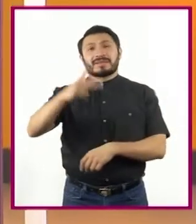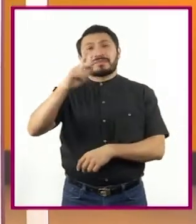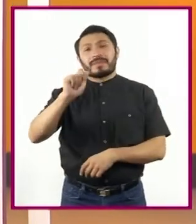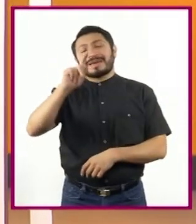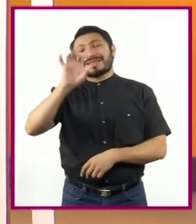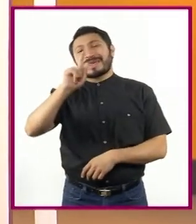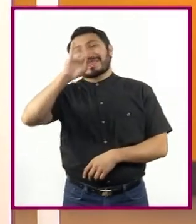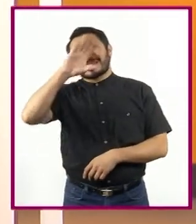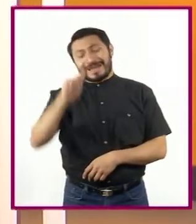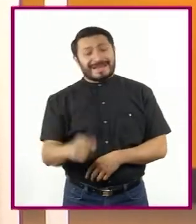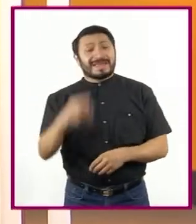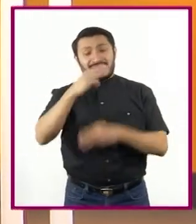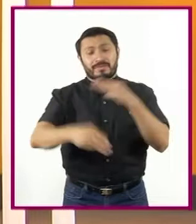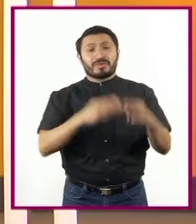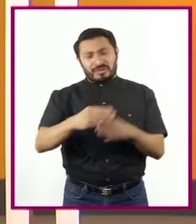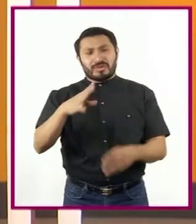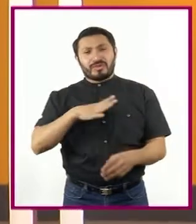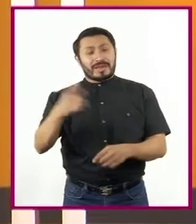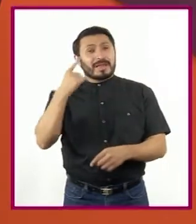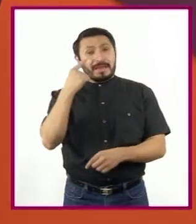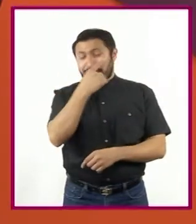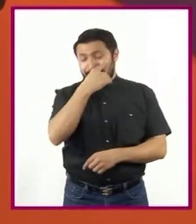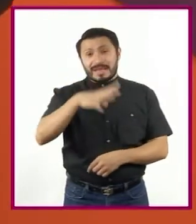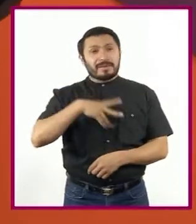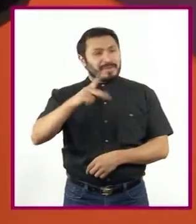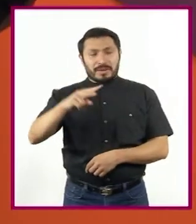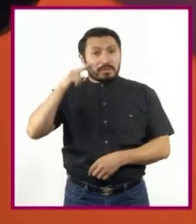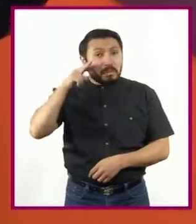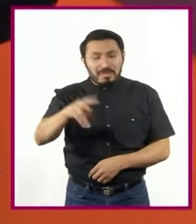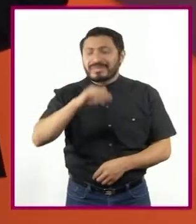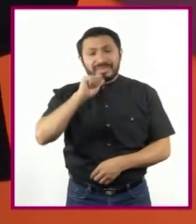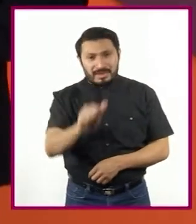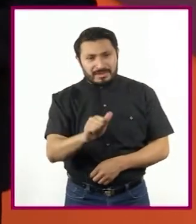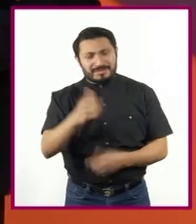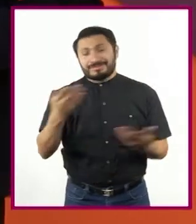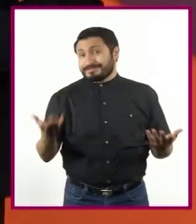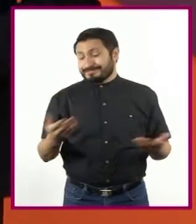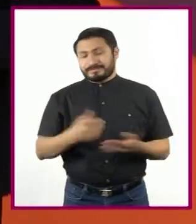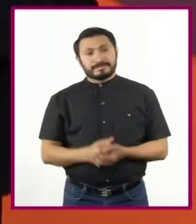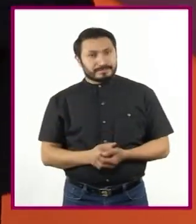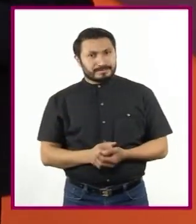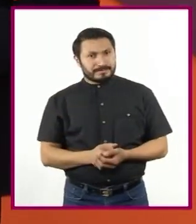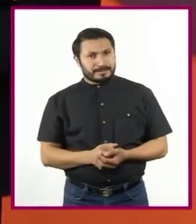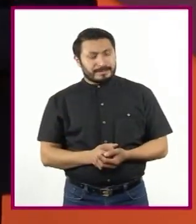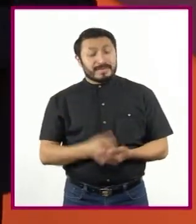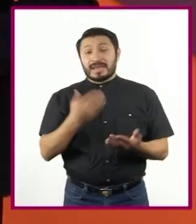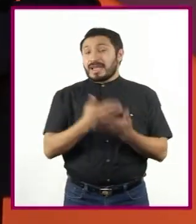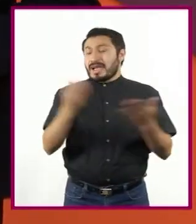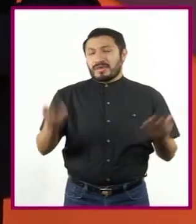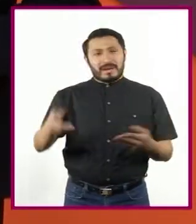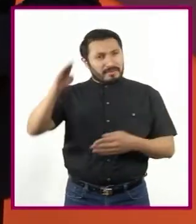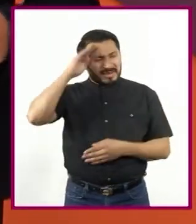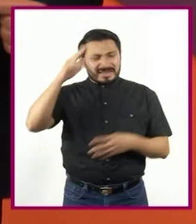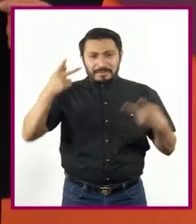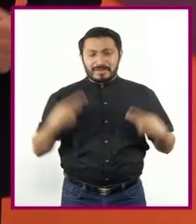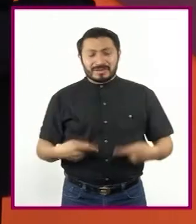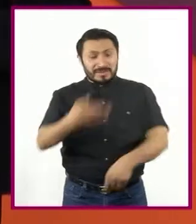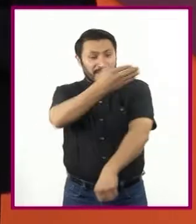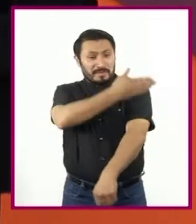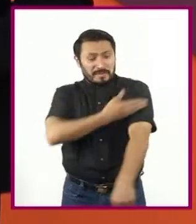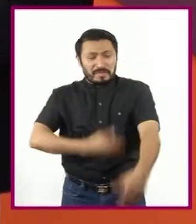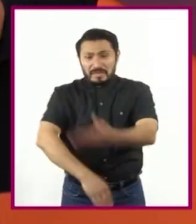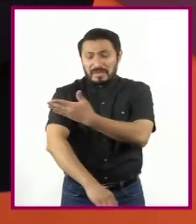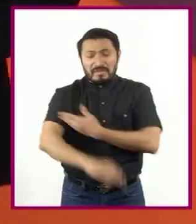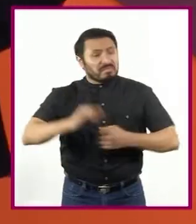tiene vista, pero no visión. Helen Keller. Ahora piensen en las personas que no tienen una extremidad o no pueden